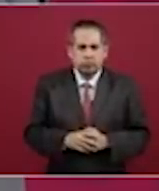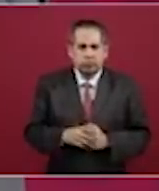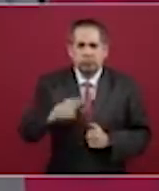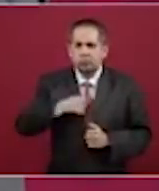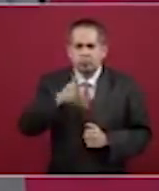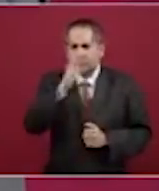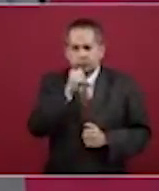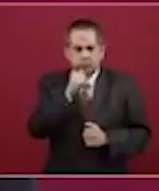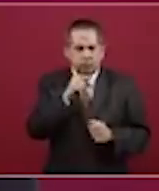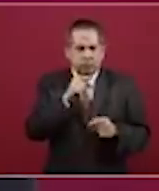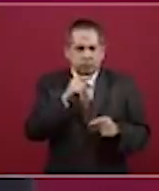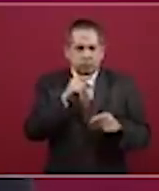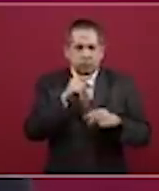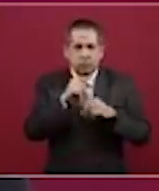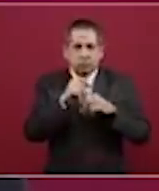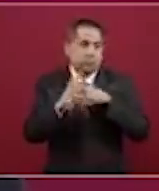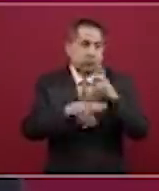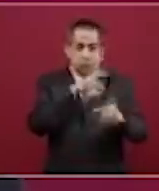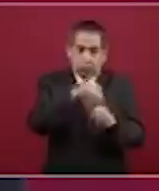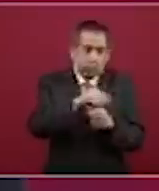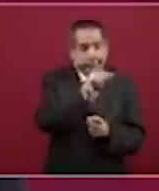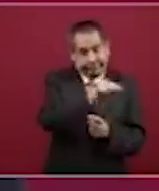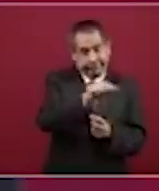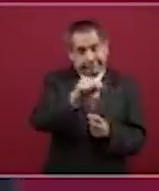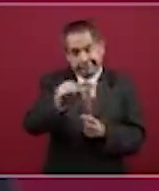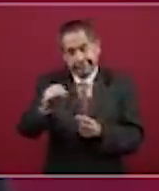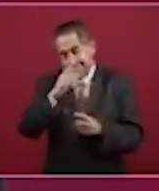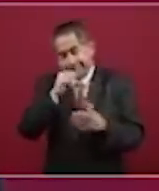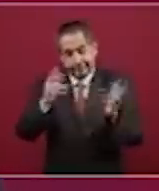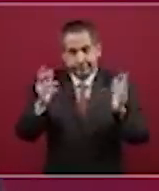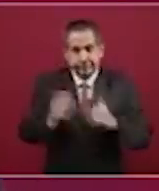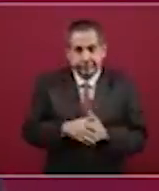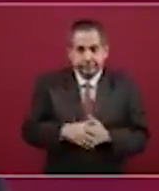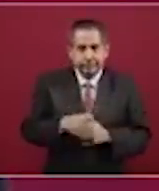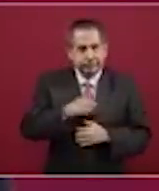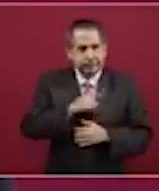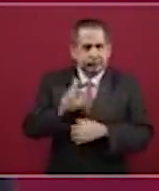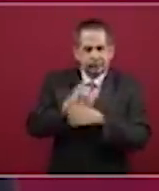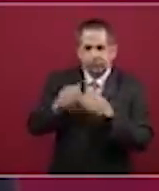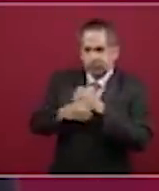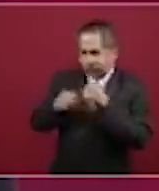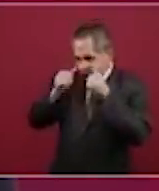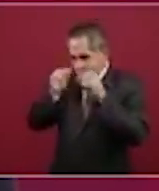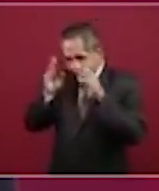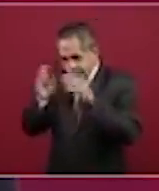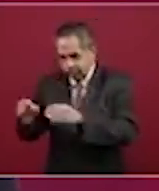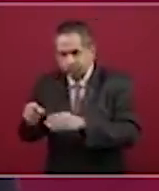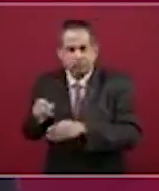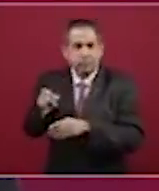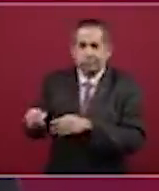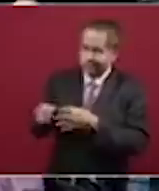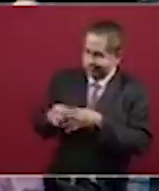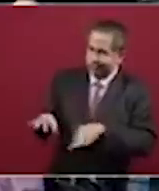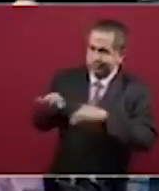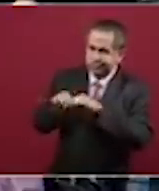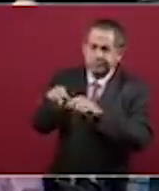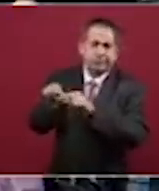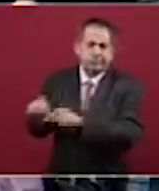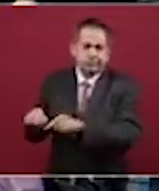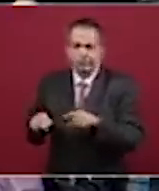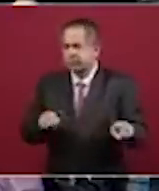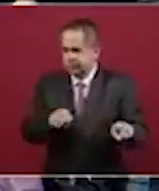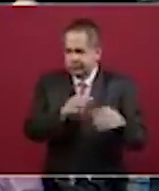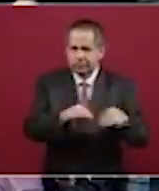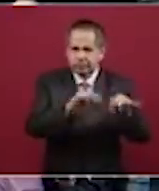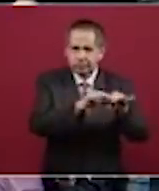Yo no puedo estar en todo porque pues tengo otras cosas también. Esto es muy importante,